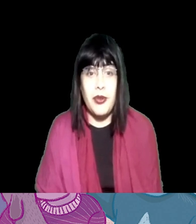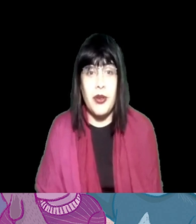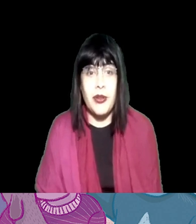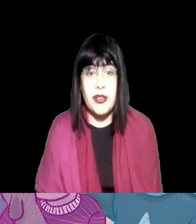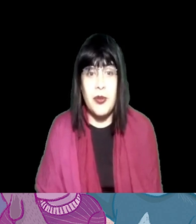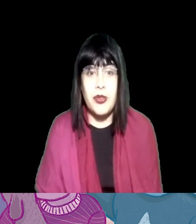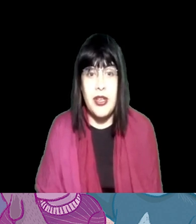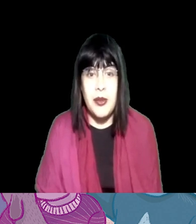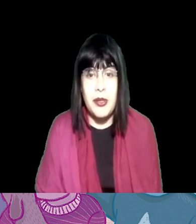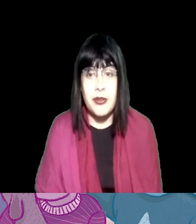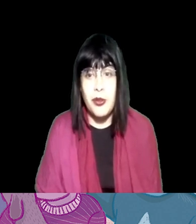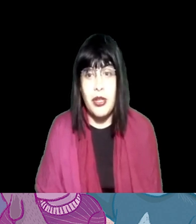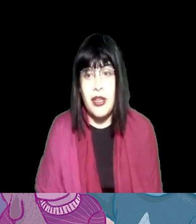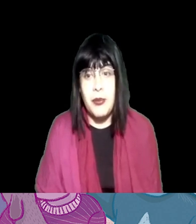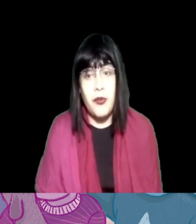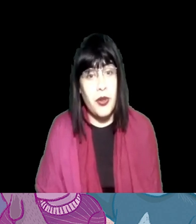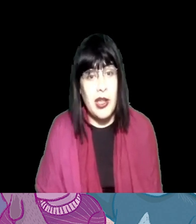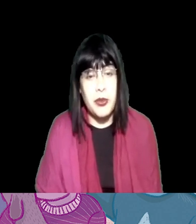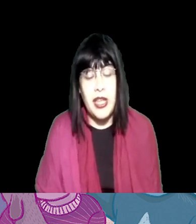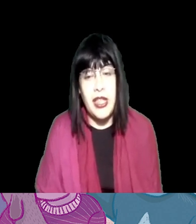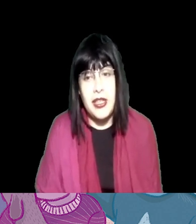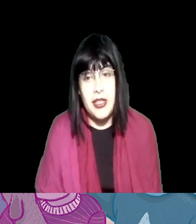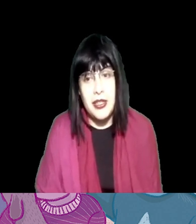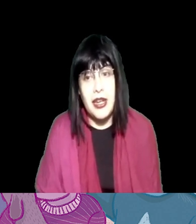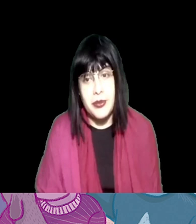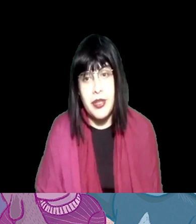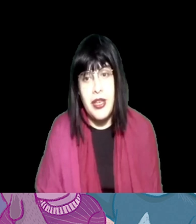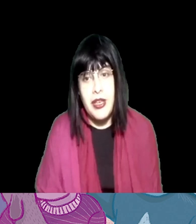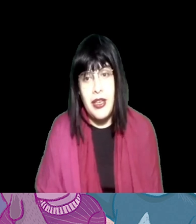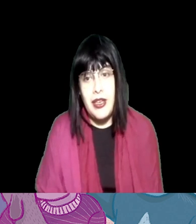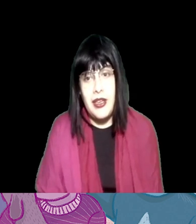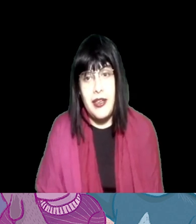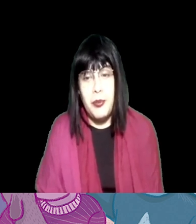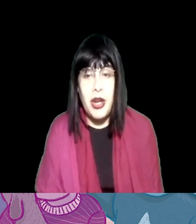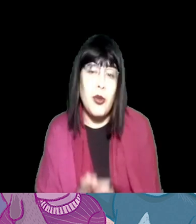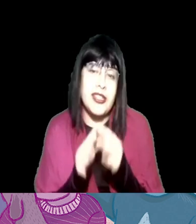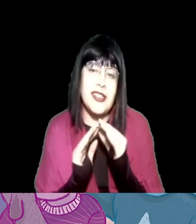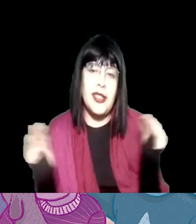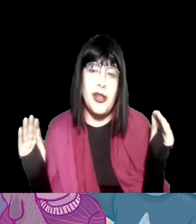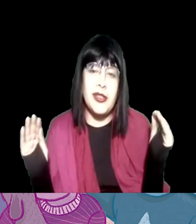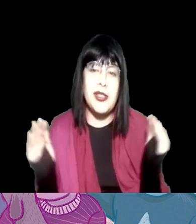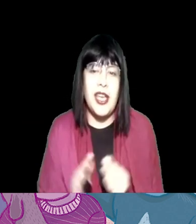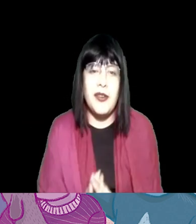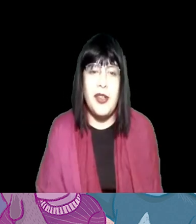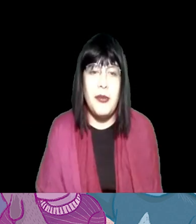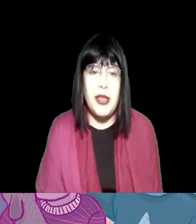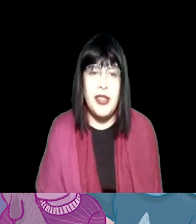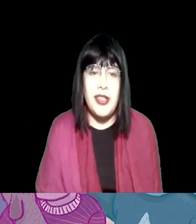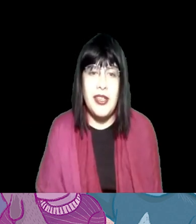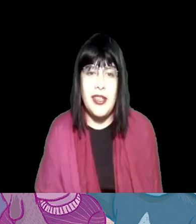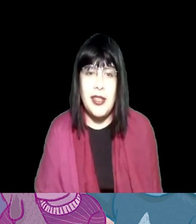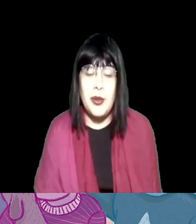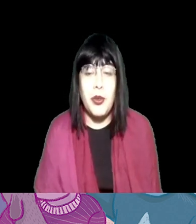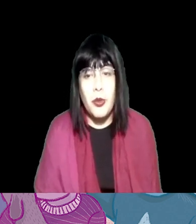donde nos hemos conocido muchas personas, hemos forjado amistades y claro, Por algo ha trascendido en estos 7 años